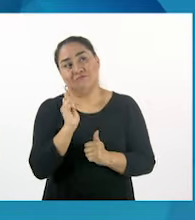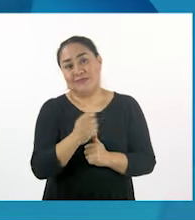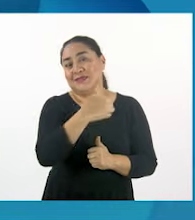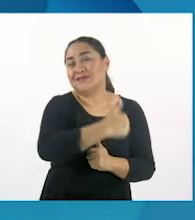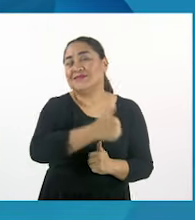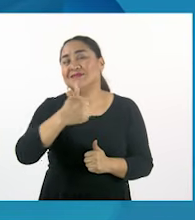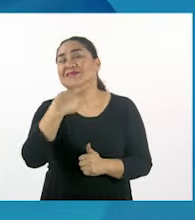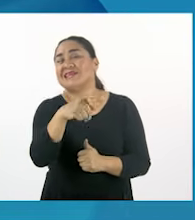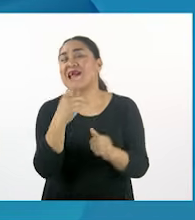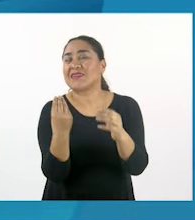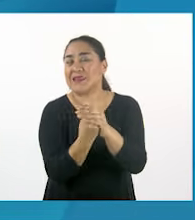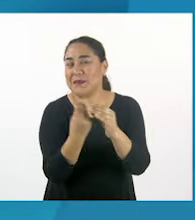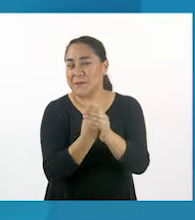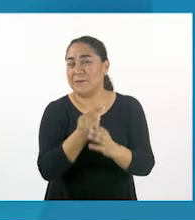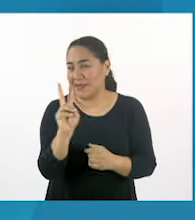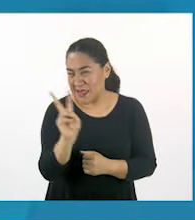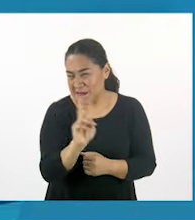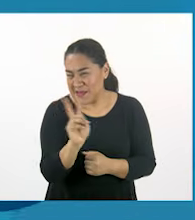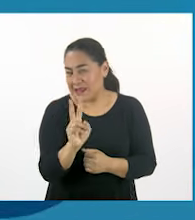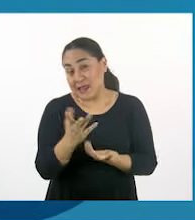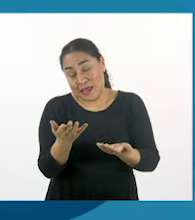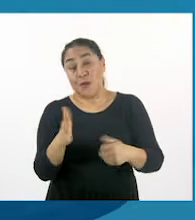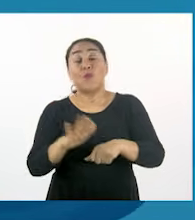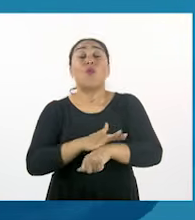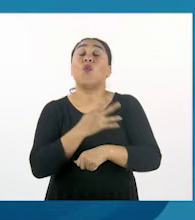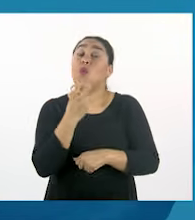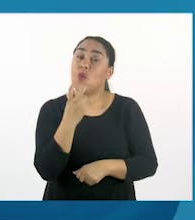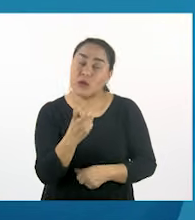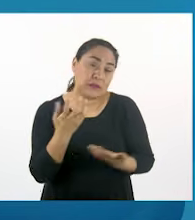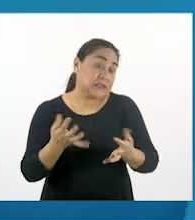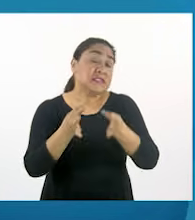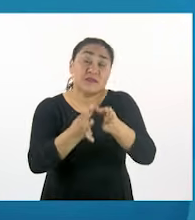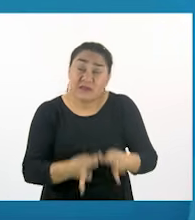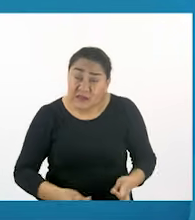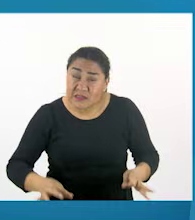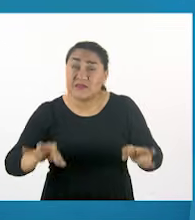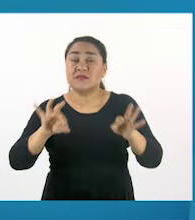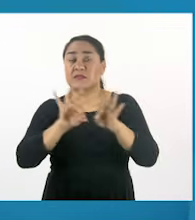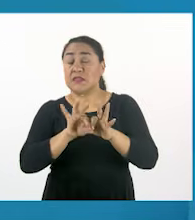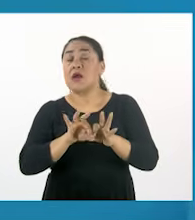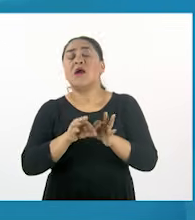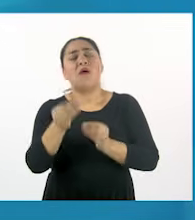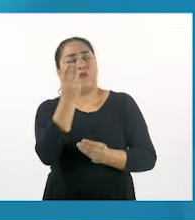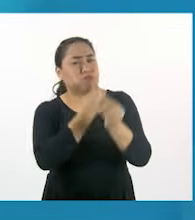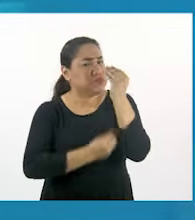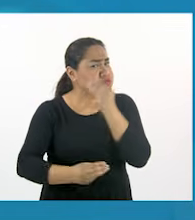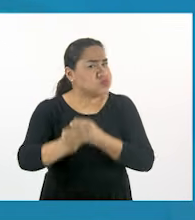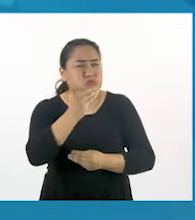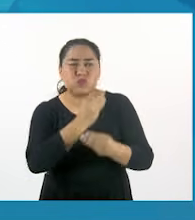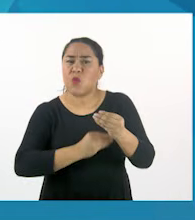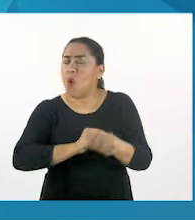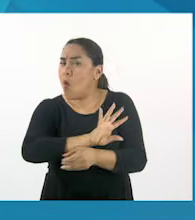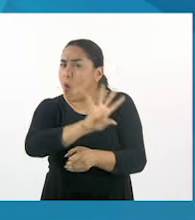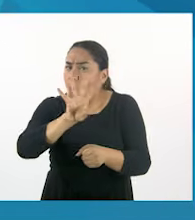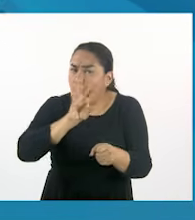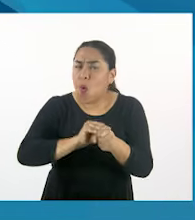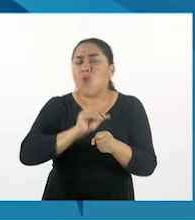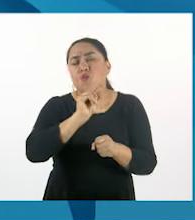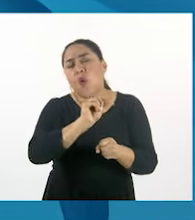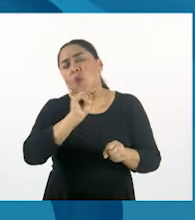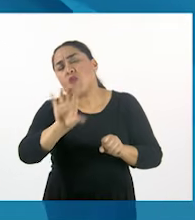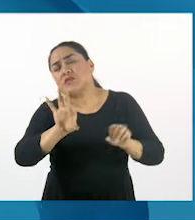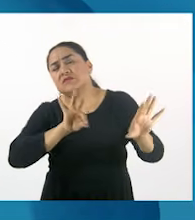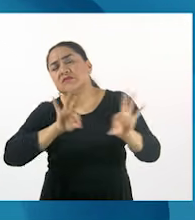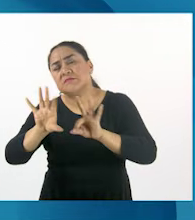diferentes tipos de vitaminas. Por eso es importante comer de todo un poco. ¿Y qué me